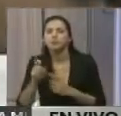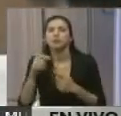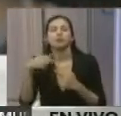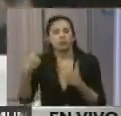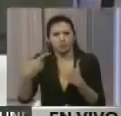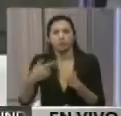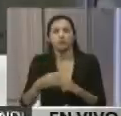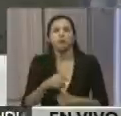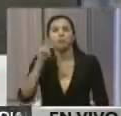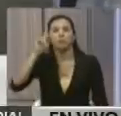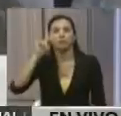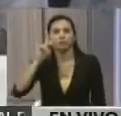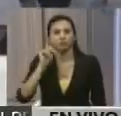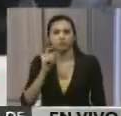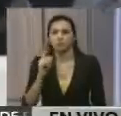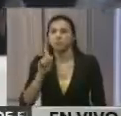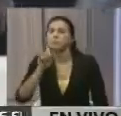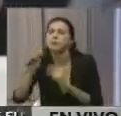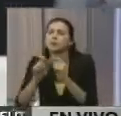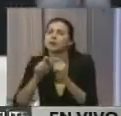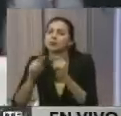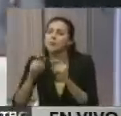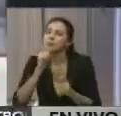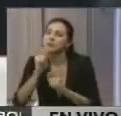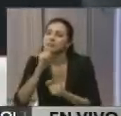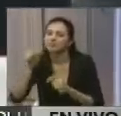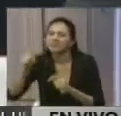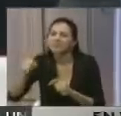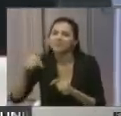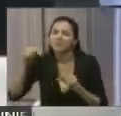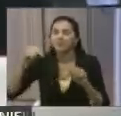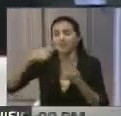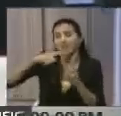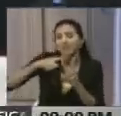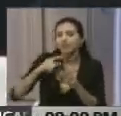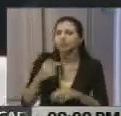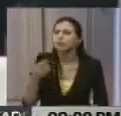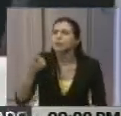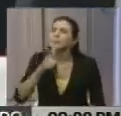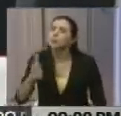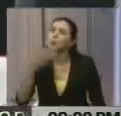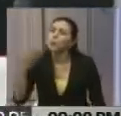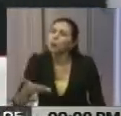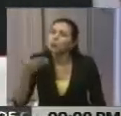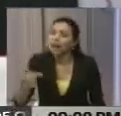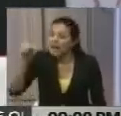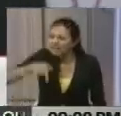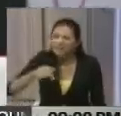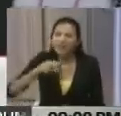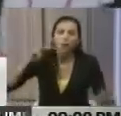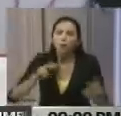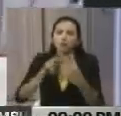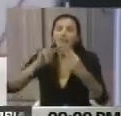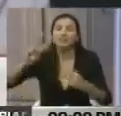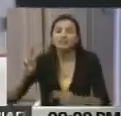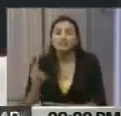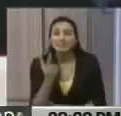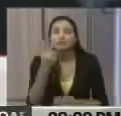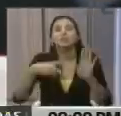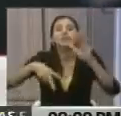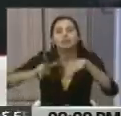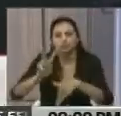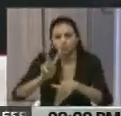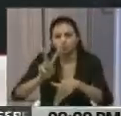con el profesor Farruko Sesto. Por favor, si se acerca, estamos en vivo para Venezolana de Televisión, para que nos diga usted la importancia que tiene en este